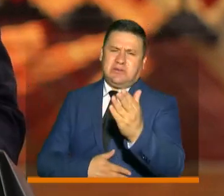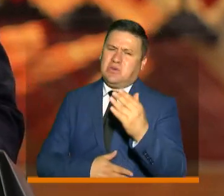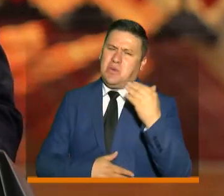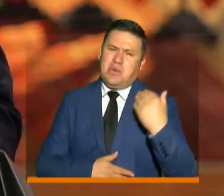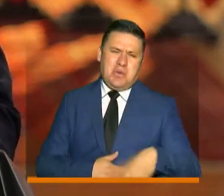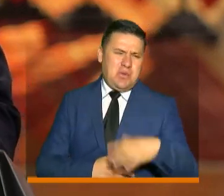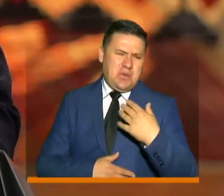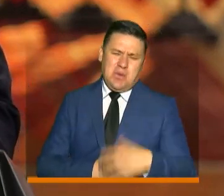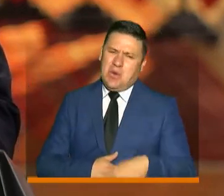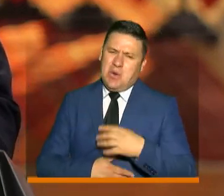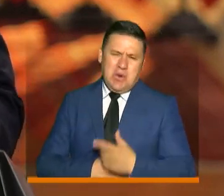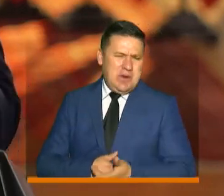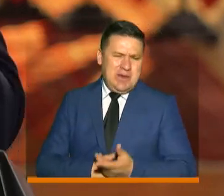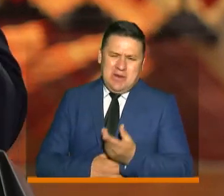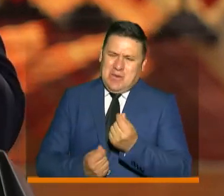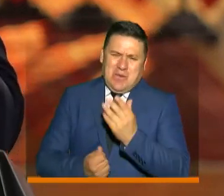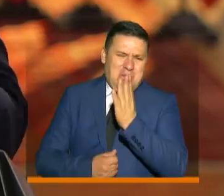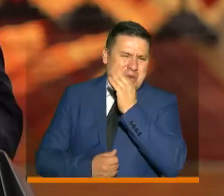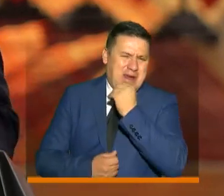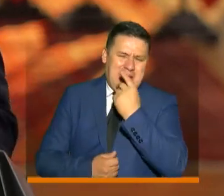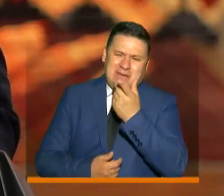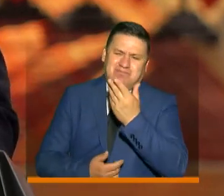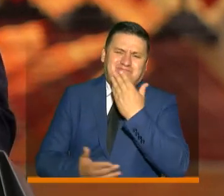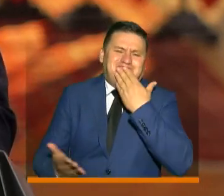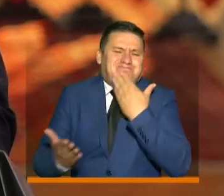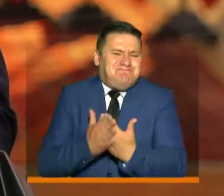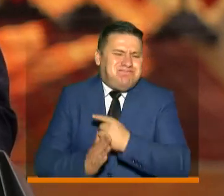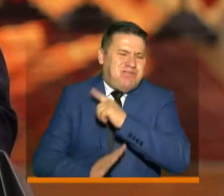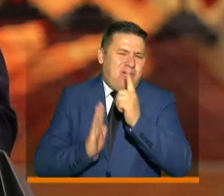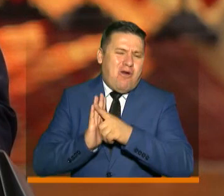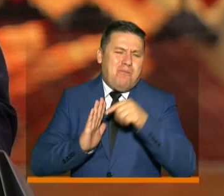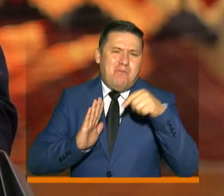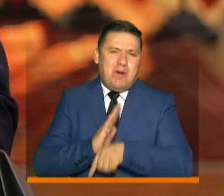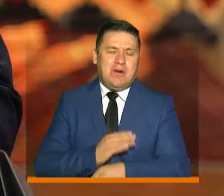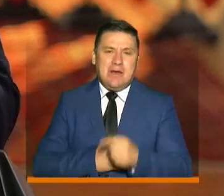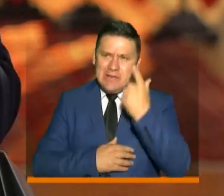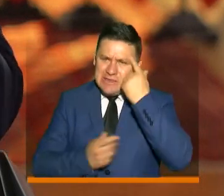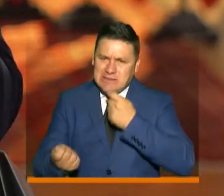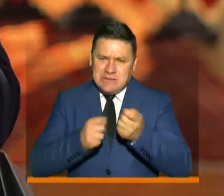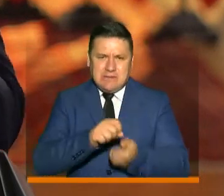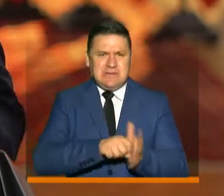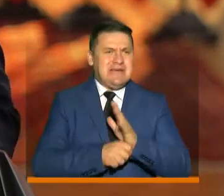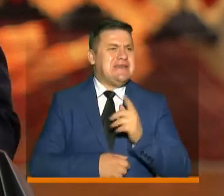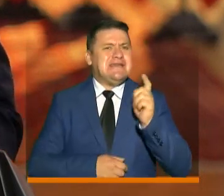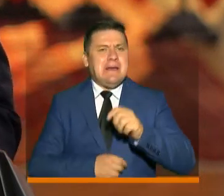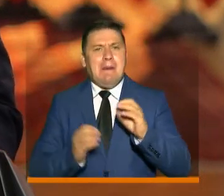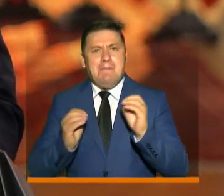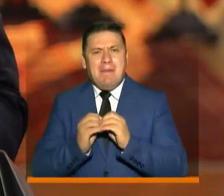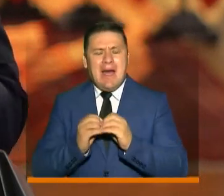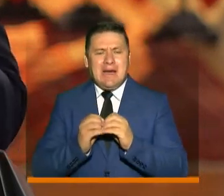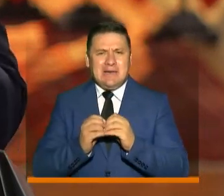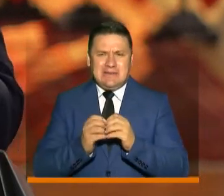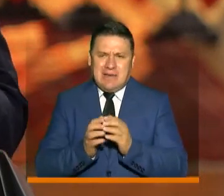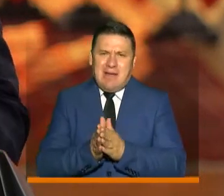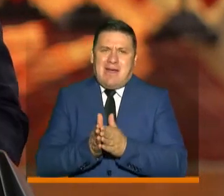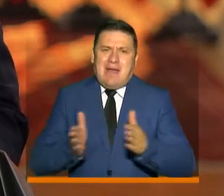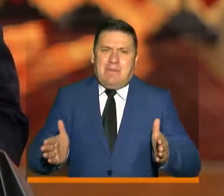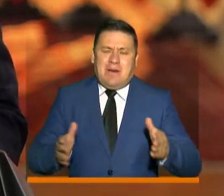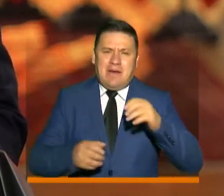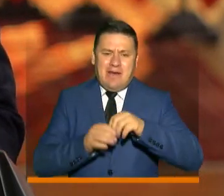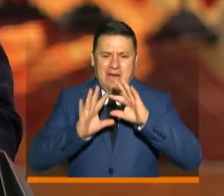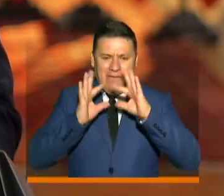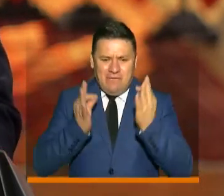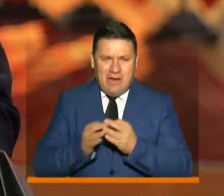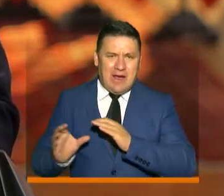tiene precio para atender los efectos sociales de la pandemia ampliamos la capacidad de atención de los programas